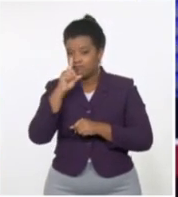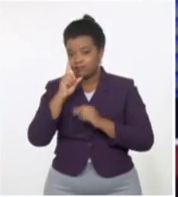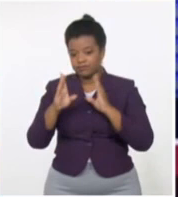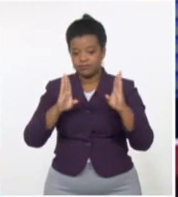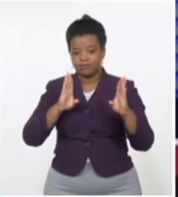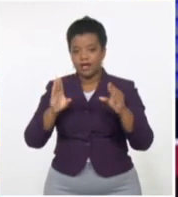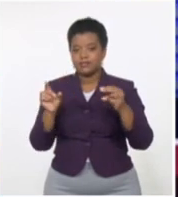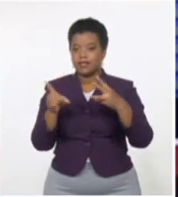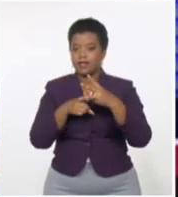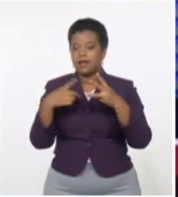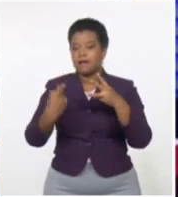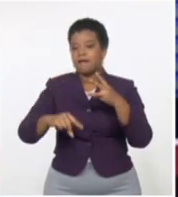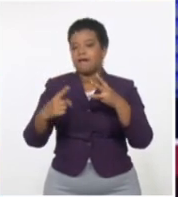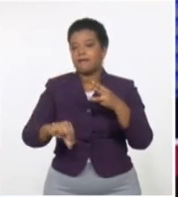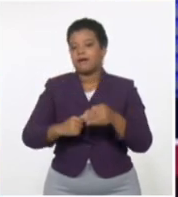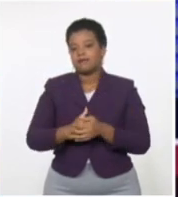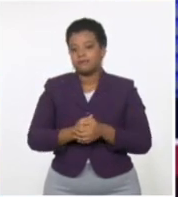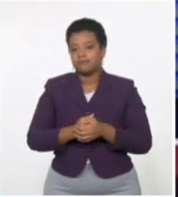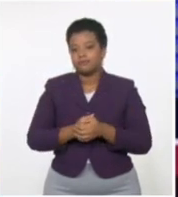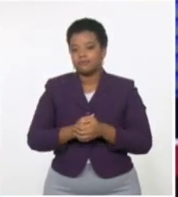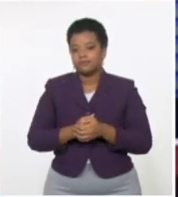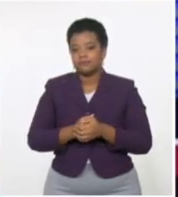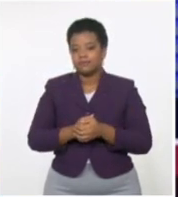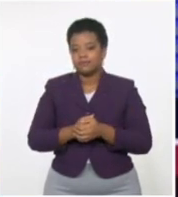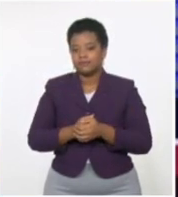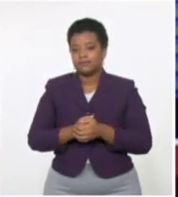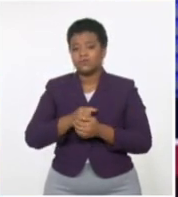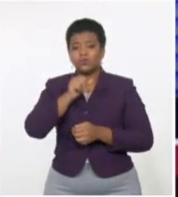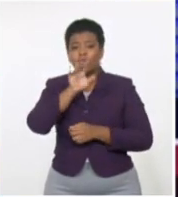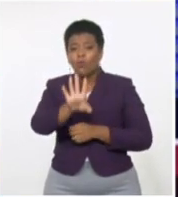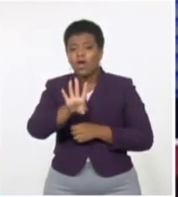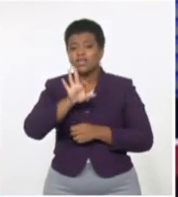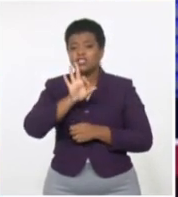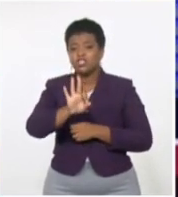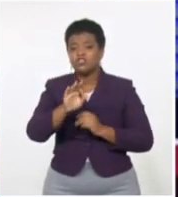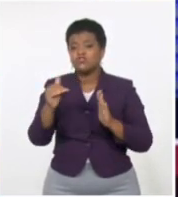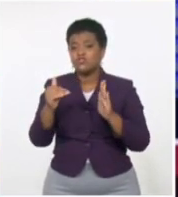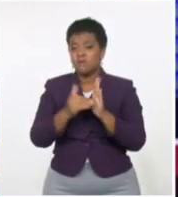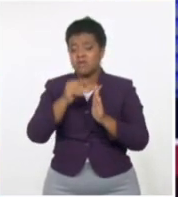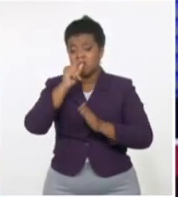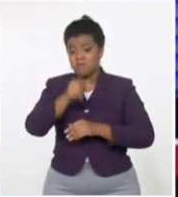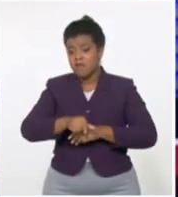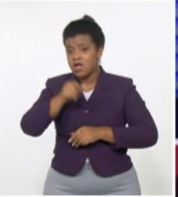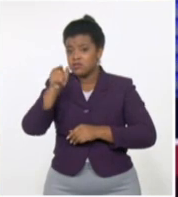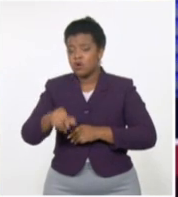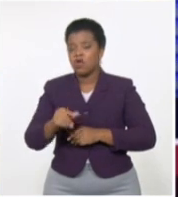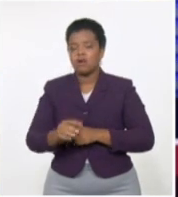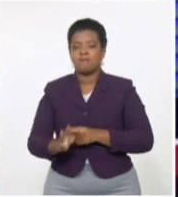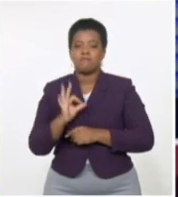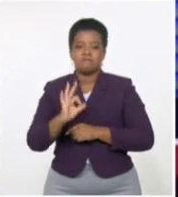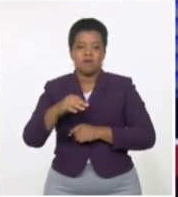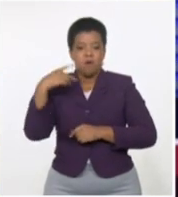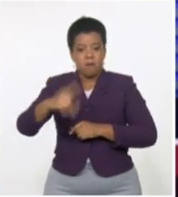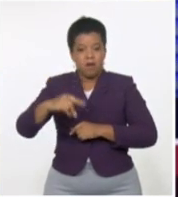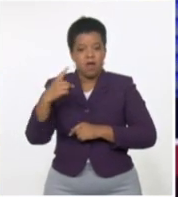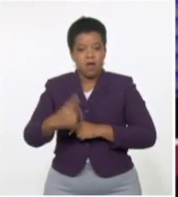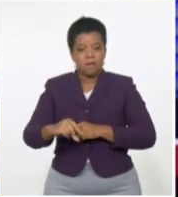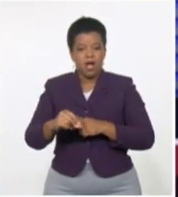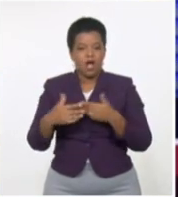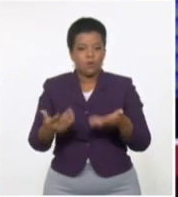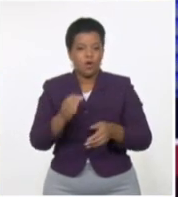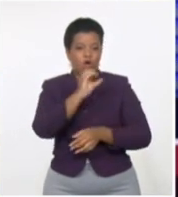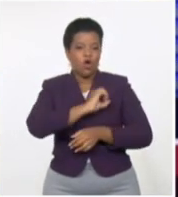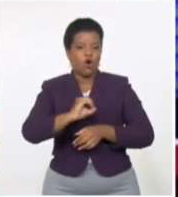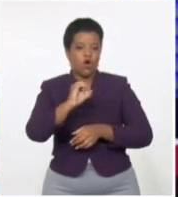clínicos. Más de 48,000 voluntarios formaron parte de estos ensayos clínicos en el oriente del país. Un equipo